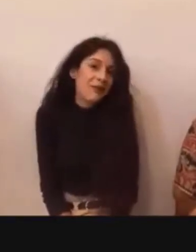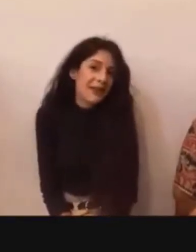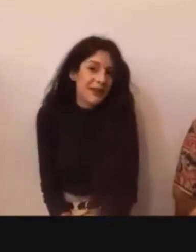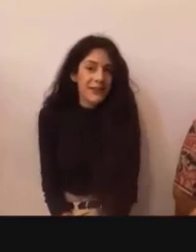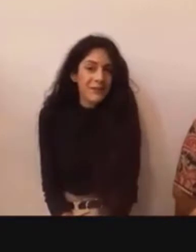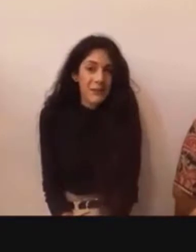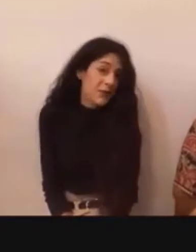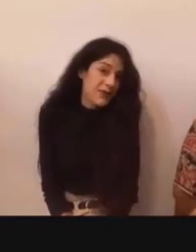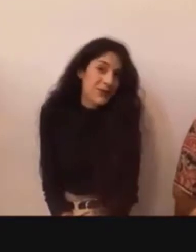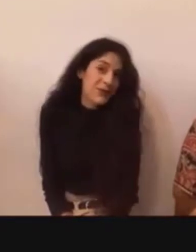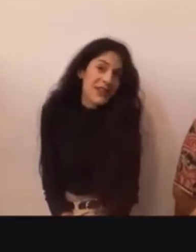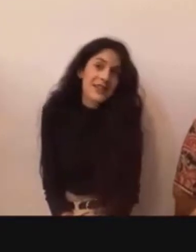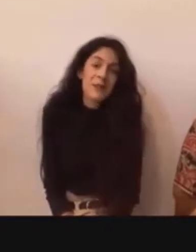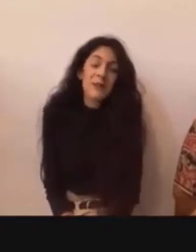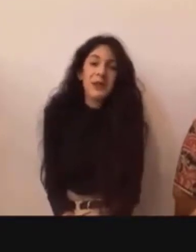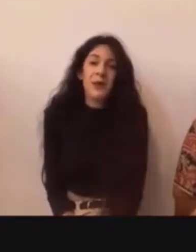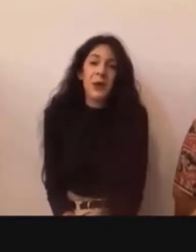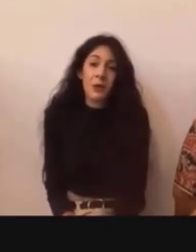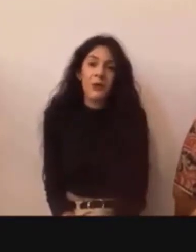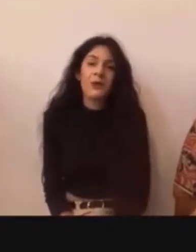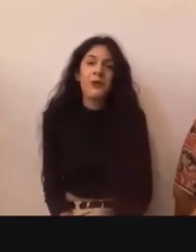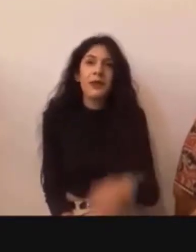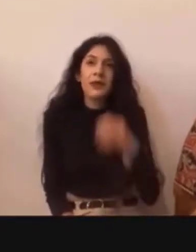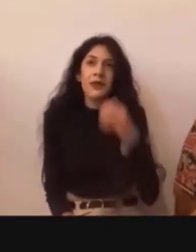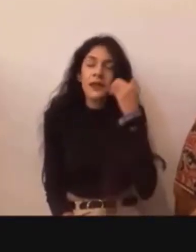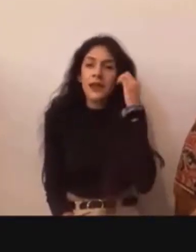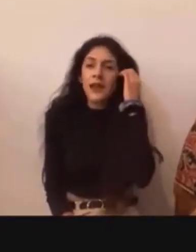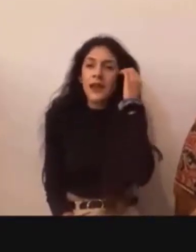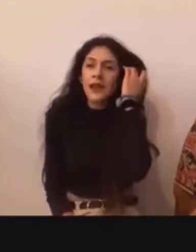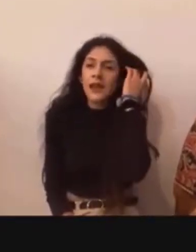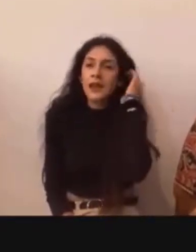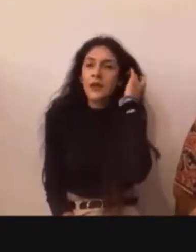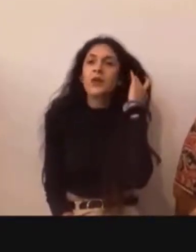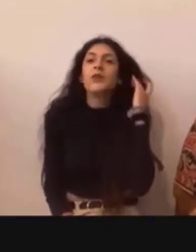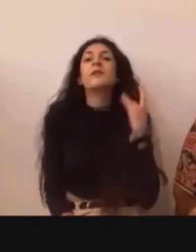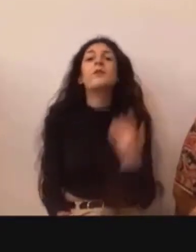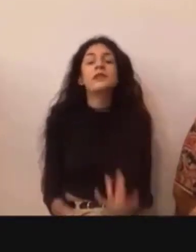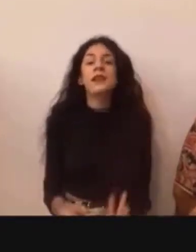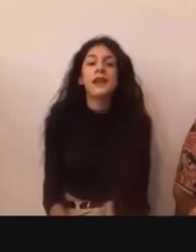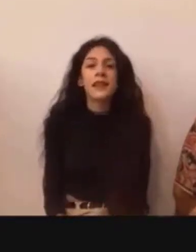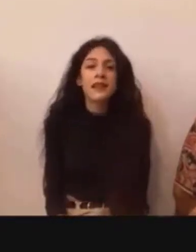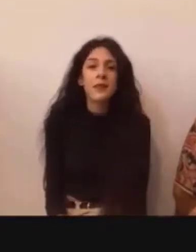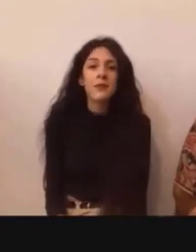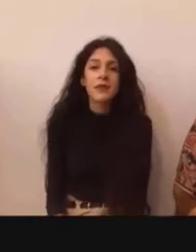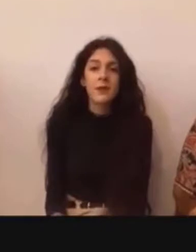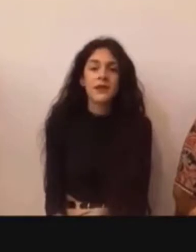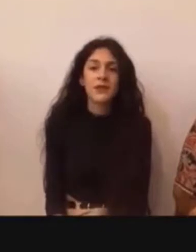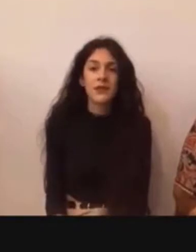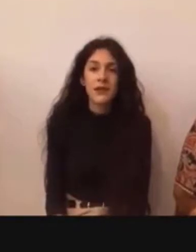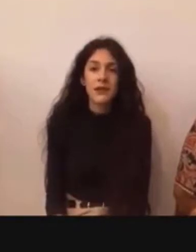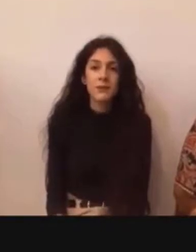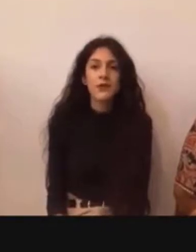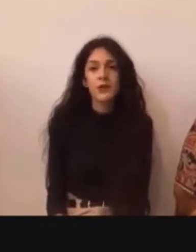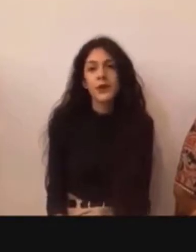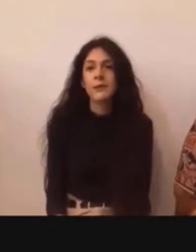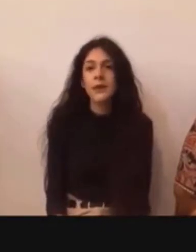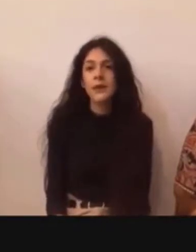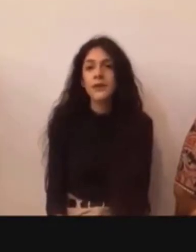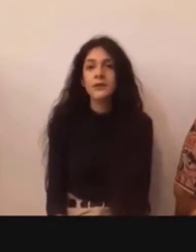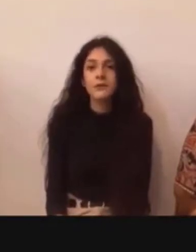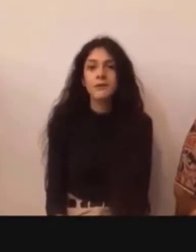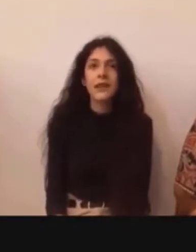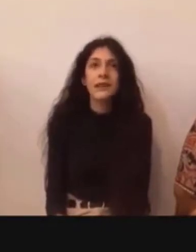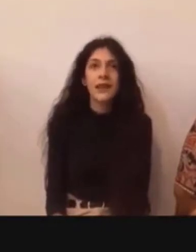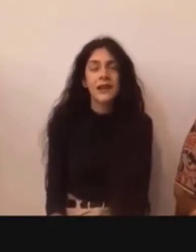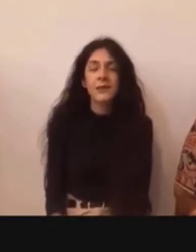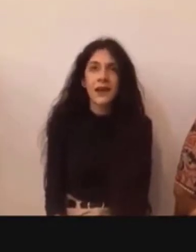que actualmente es mi profesión, que en ese momento aún no. Conocer mucha gente, muchas personas, muchos